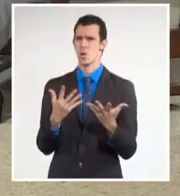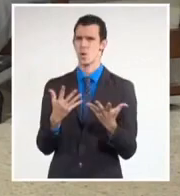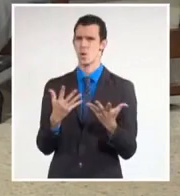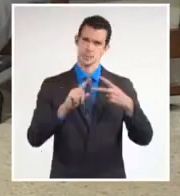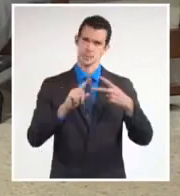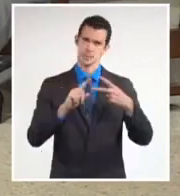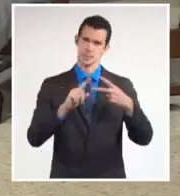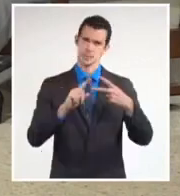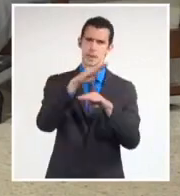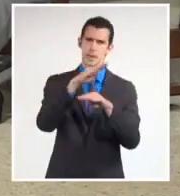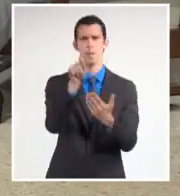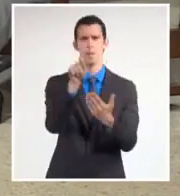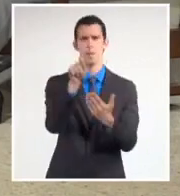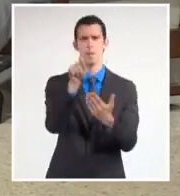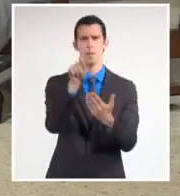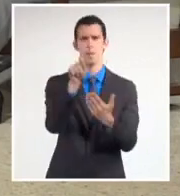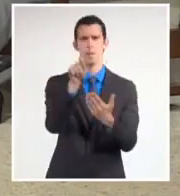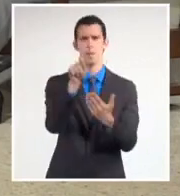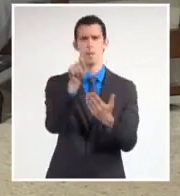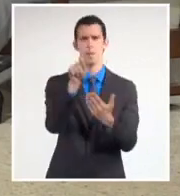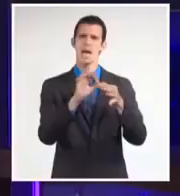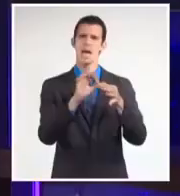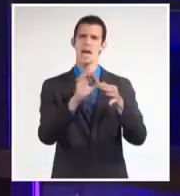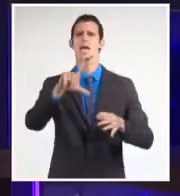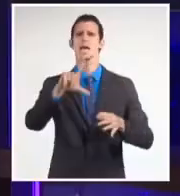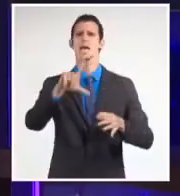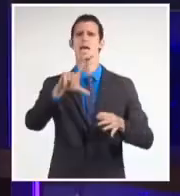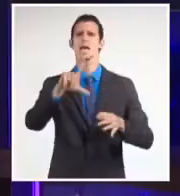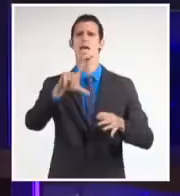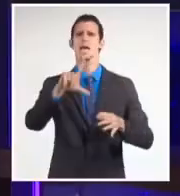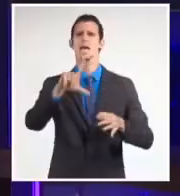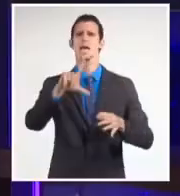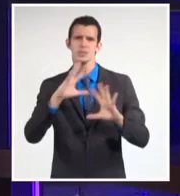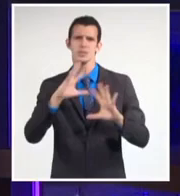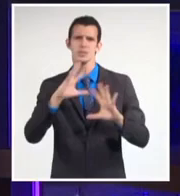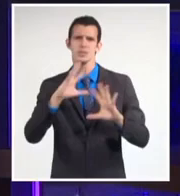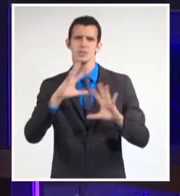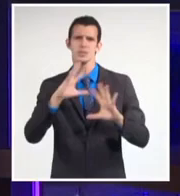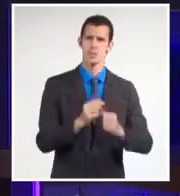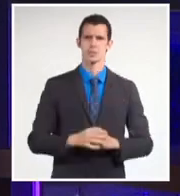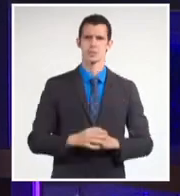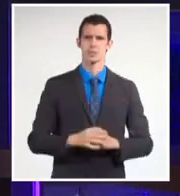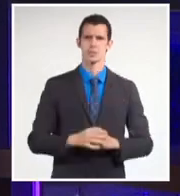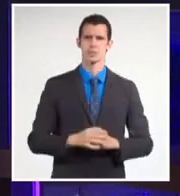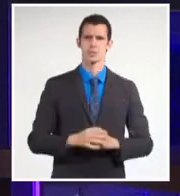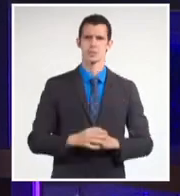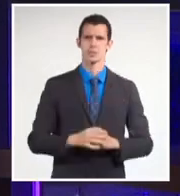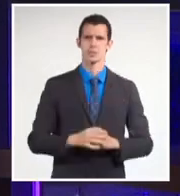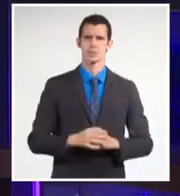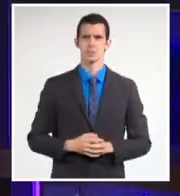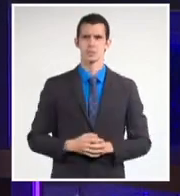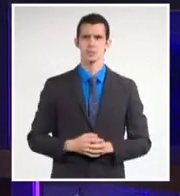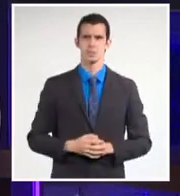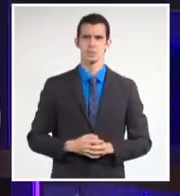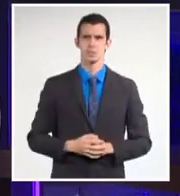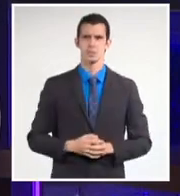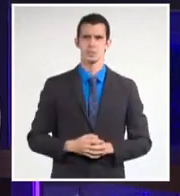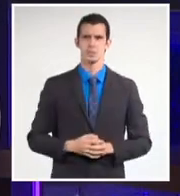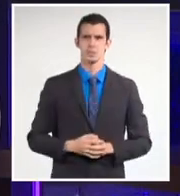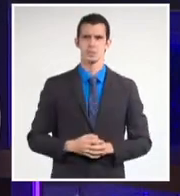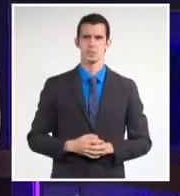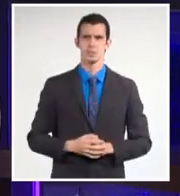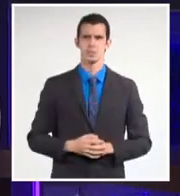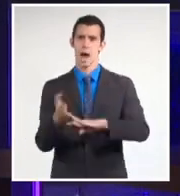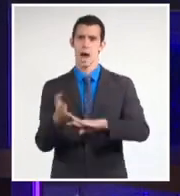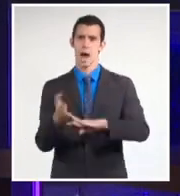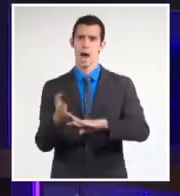Planificación, Alejandro Gil Fernández. Pero antes, Agdiel, el viceprimer ministro y titular de Economía, comentaba